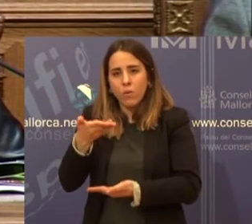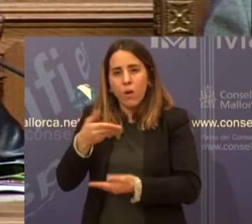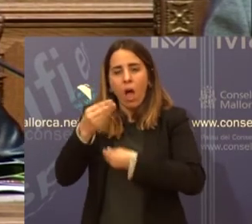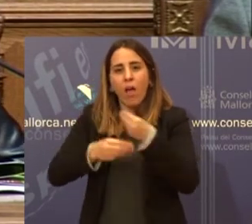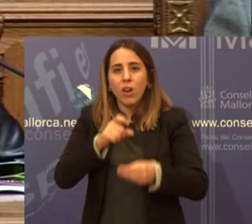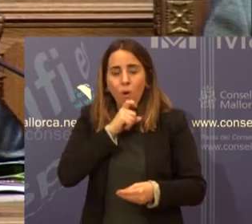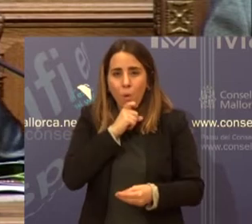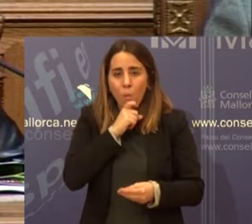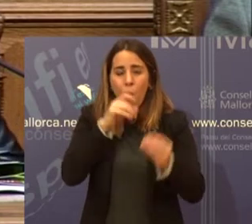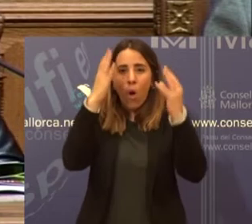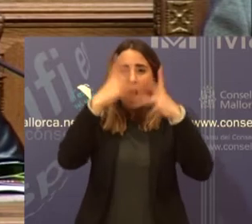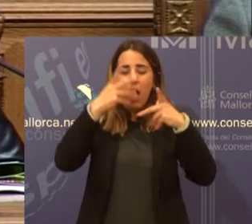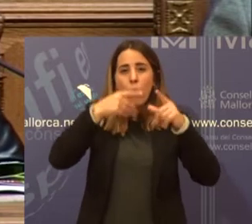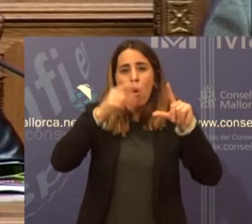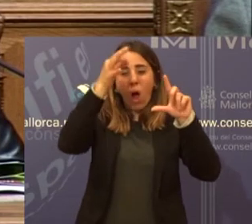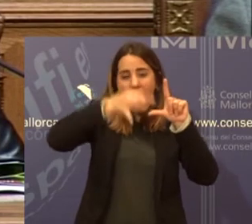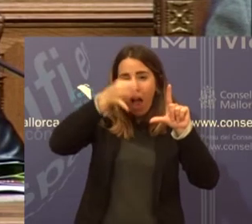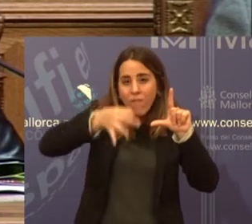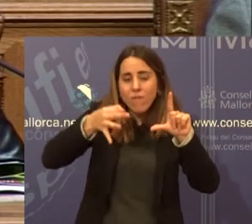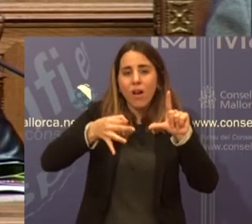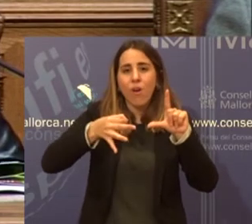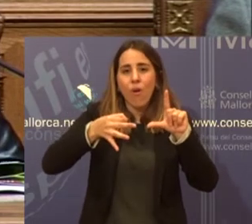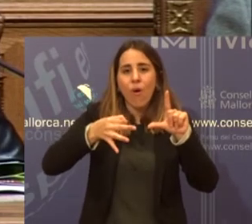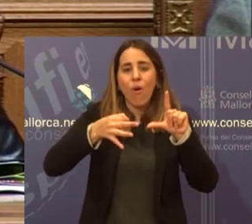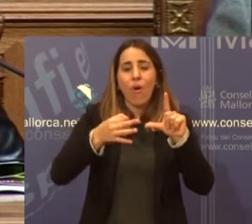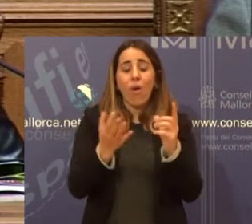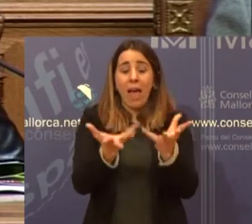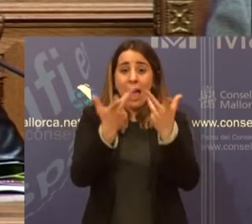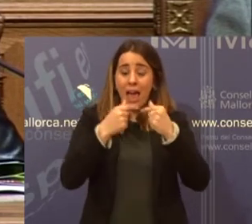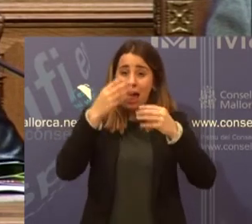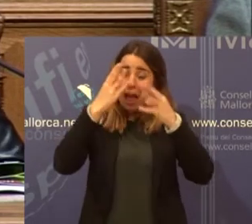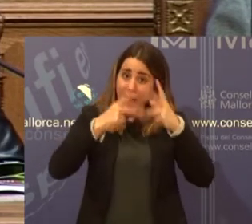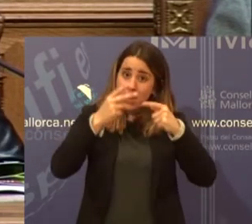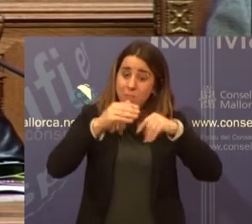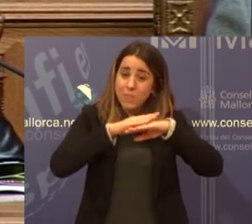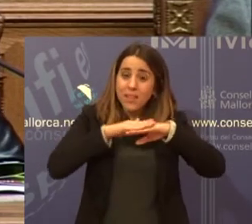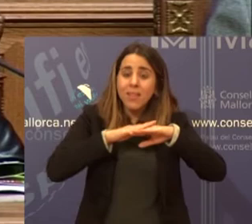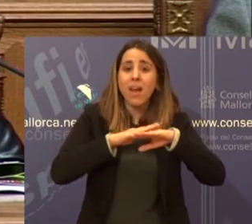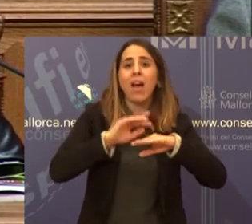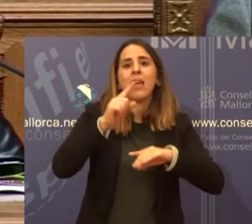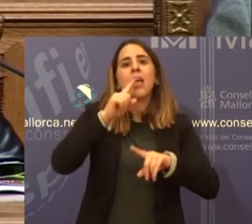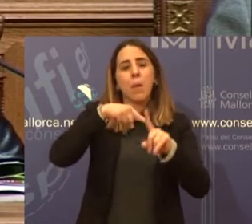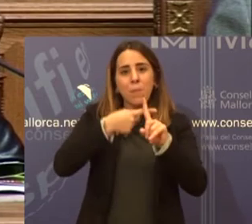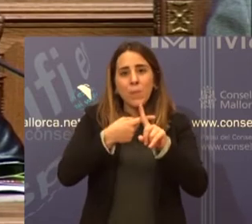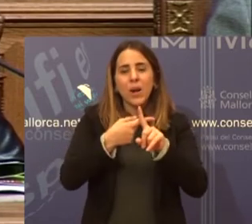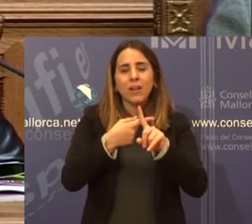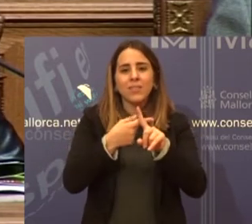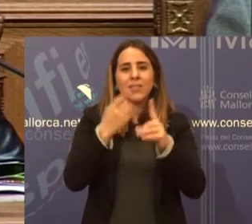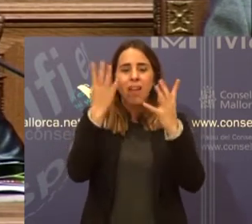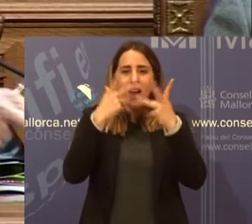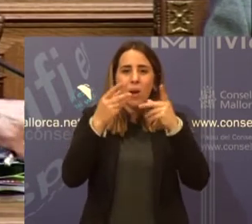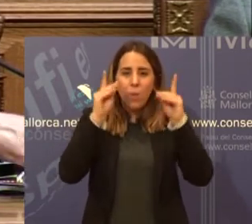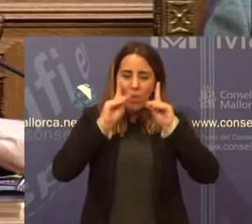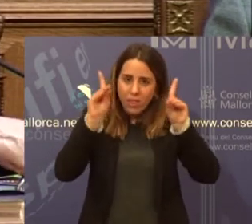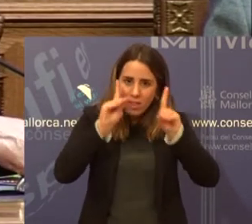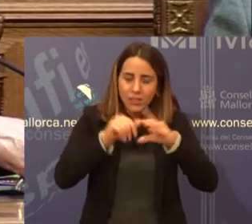el cálculo con el ábaco, con la aritmética mental y con los juegos didácticos. Arca nos pidió ayuda para la elaboración